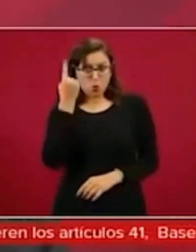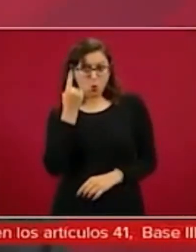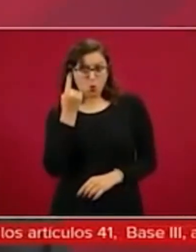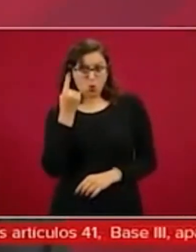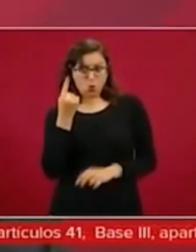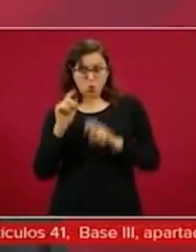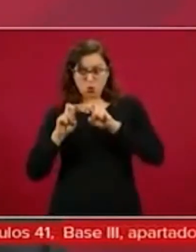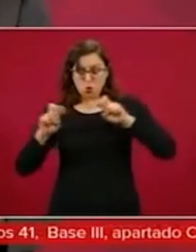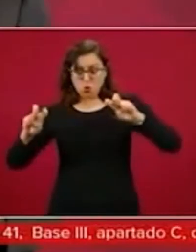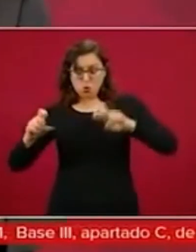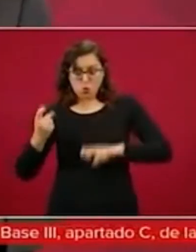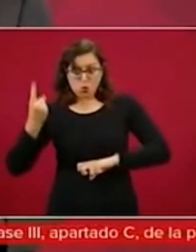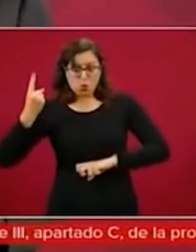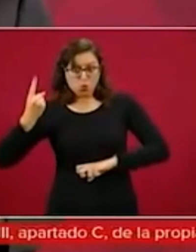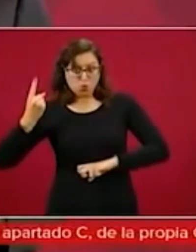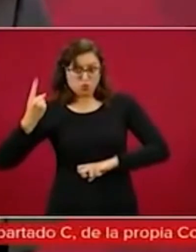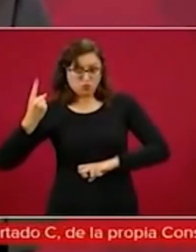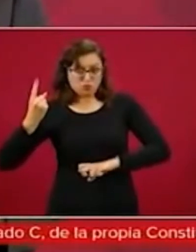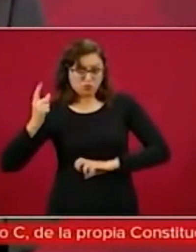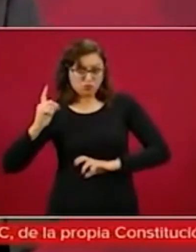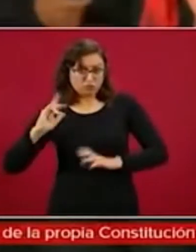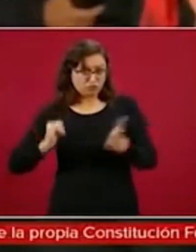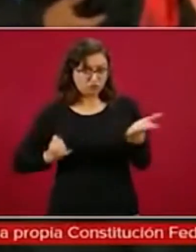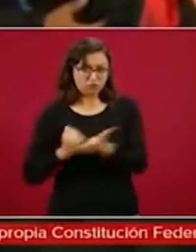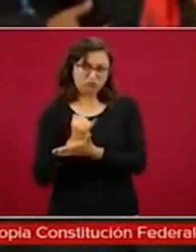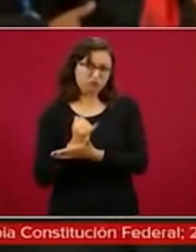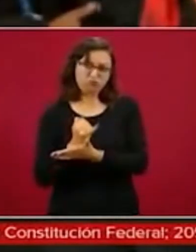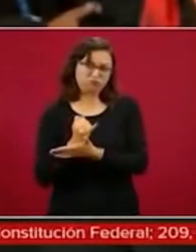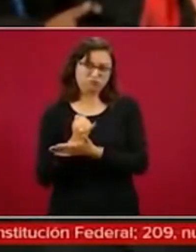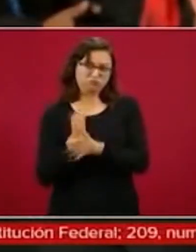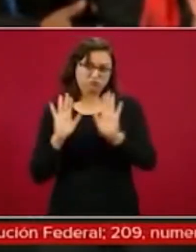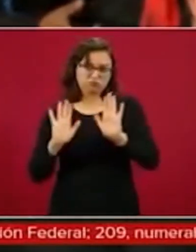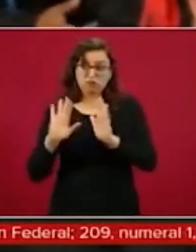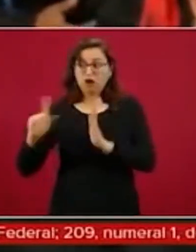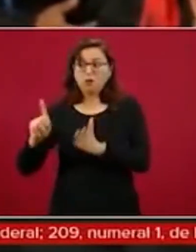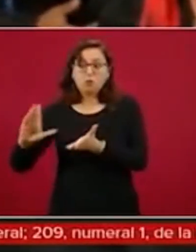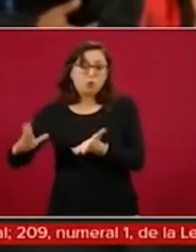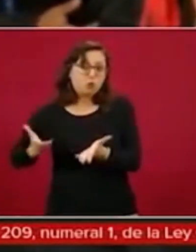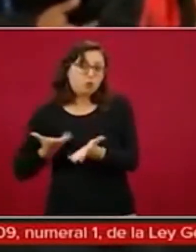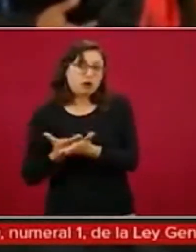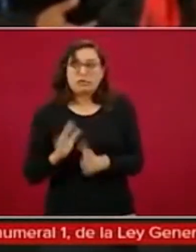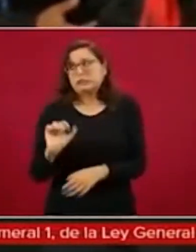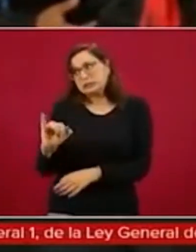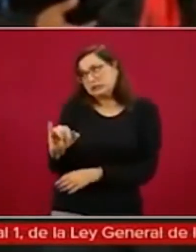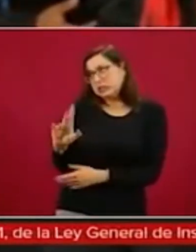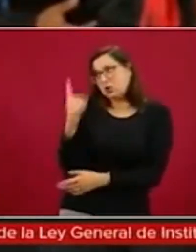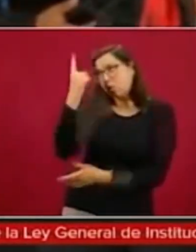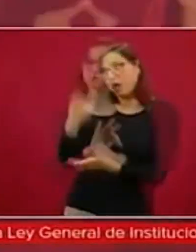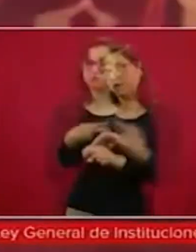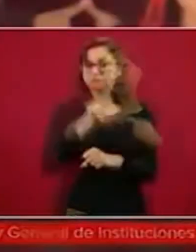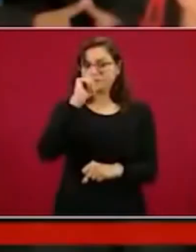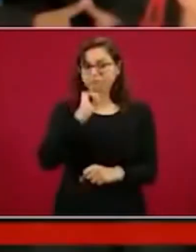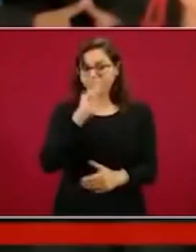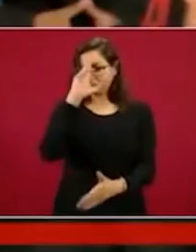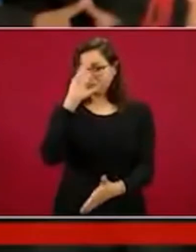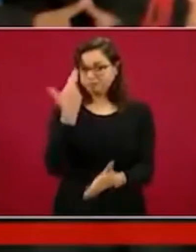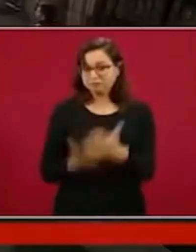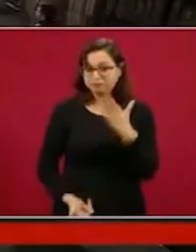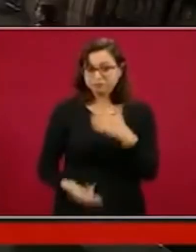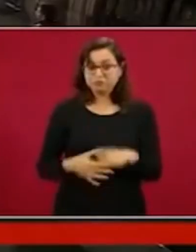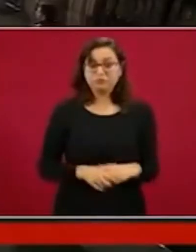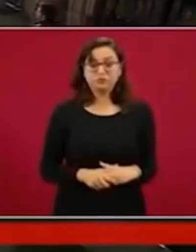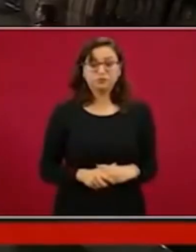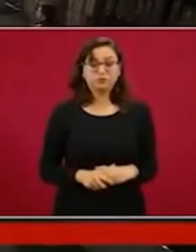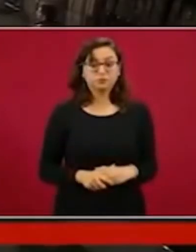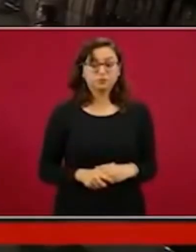claro está el proyecto esta es la propuesta que si estás en si no sabía yo entonces eso es